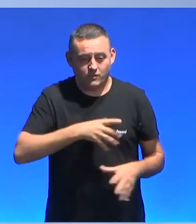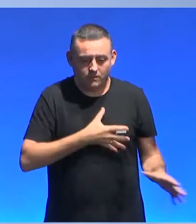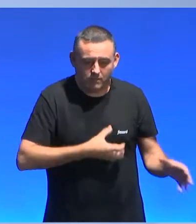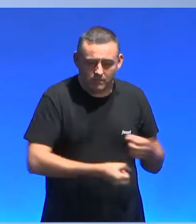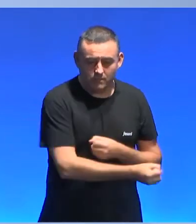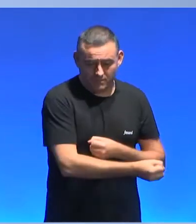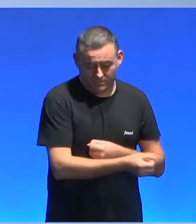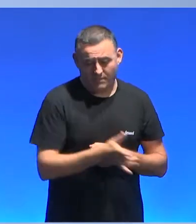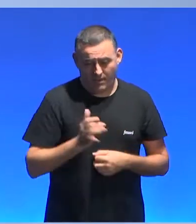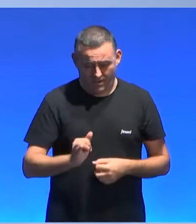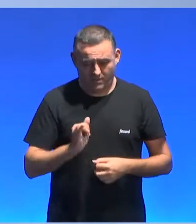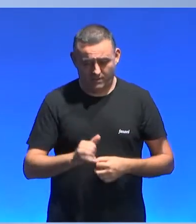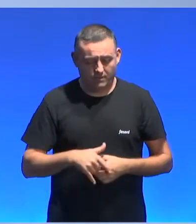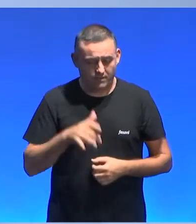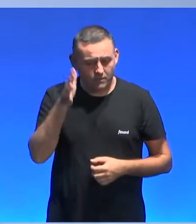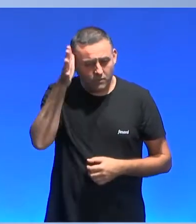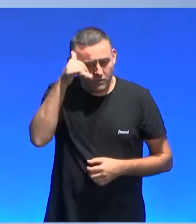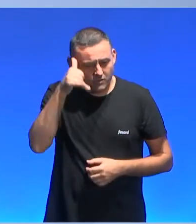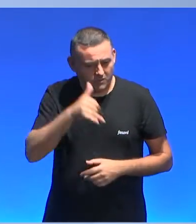esto.